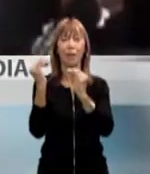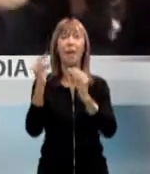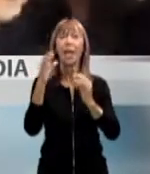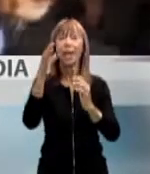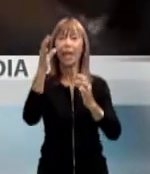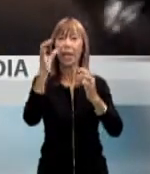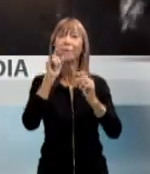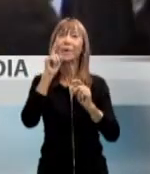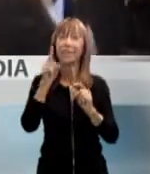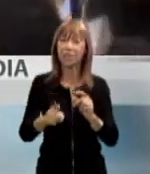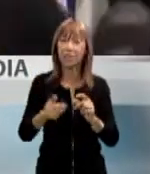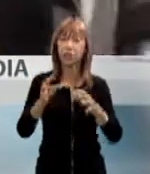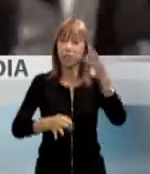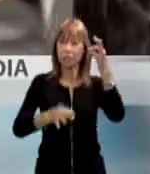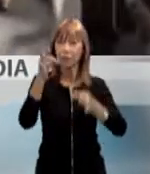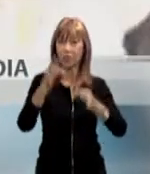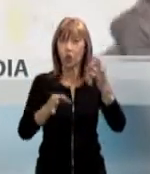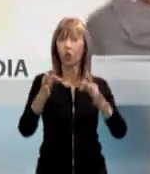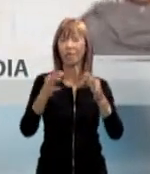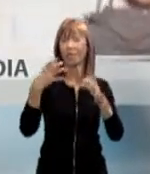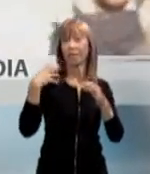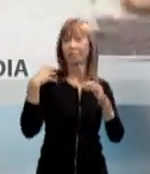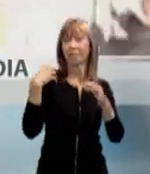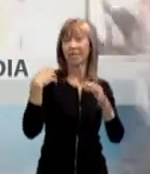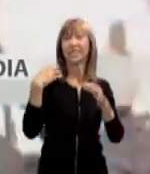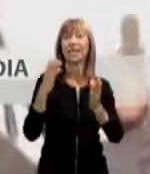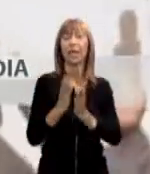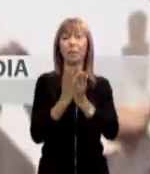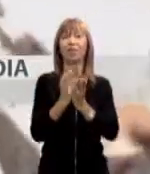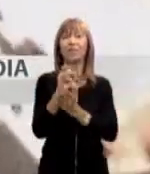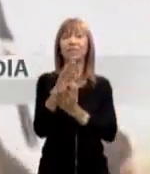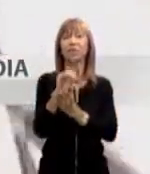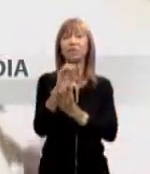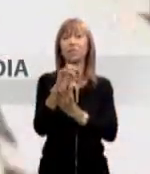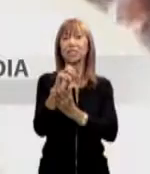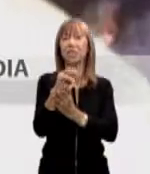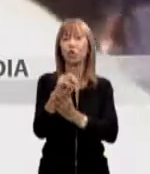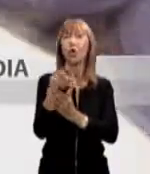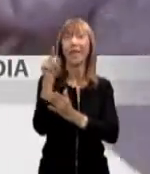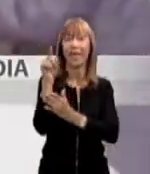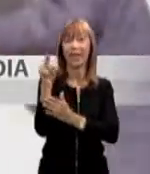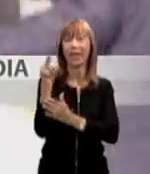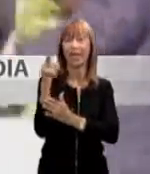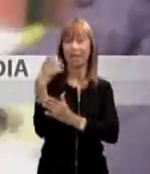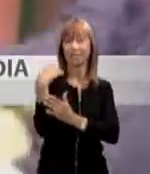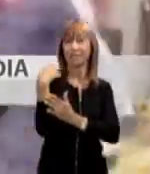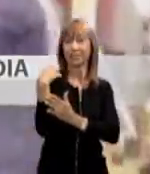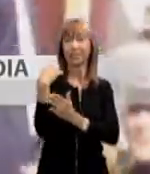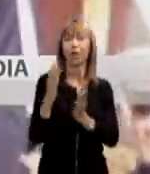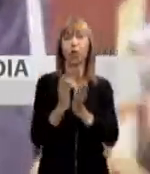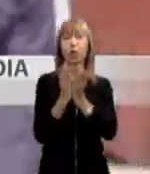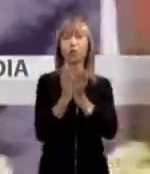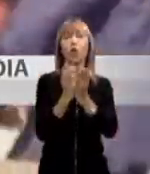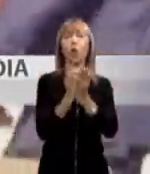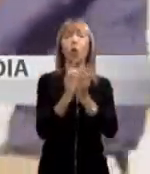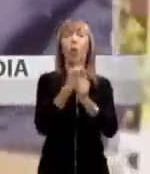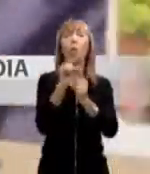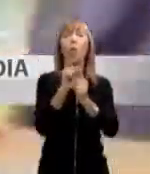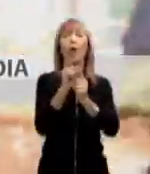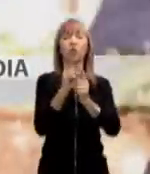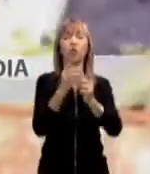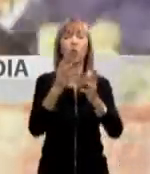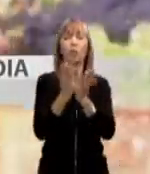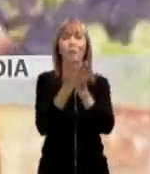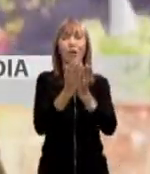capitán enjuiciado por el desastre del crucero Costa Concordia. Francesco Cettino estaba a cargo del crucero cuando se estrelló contra las rocas en enero